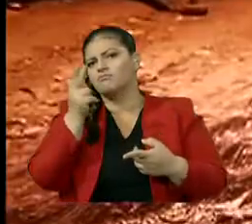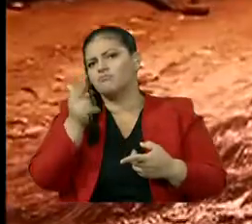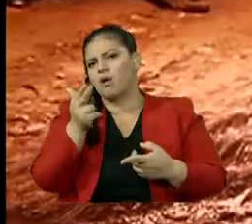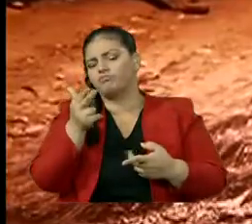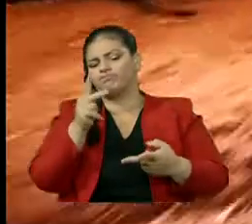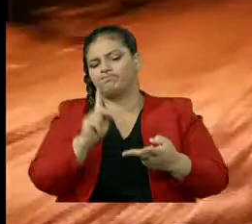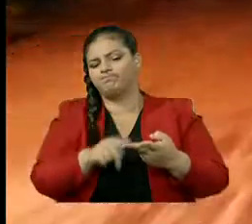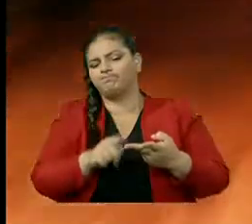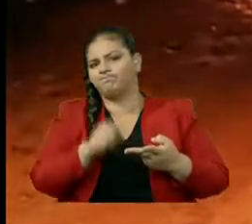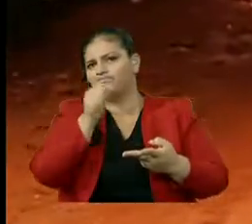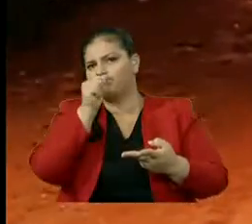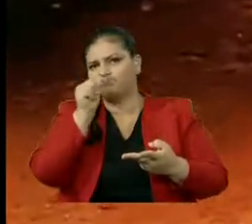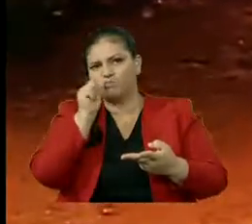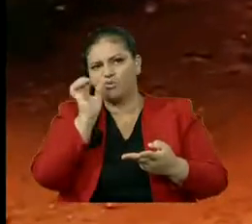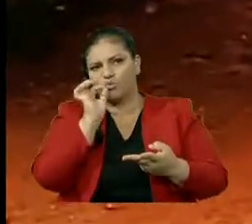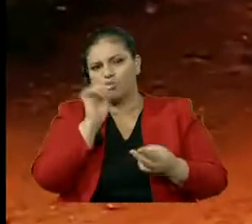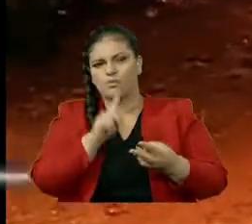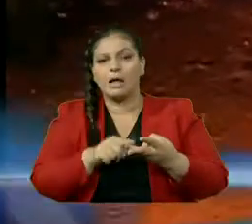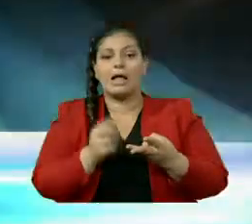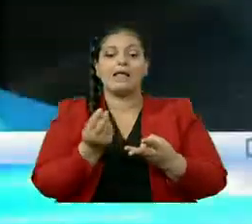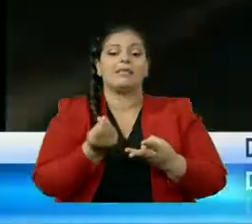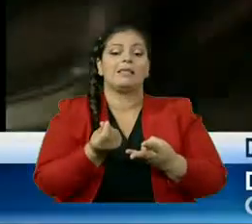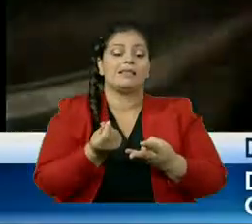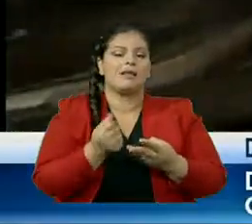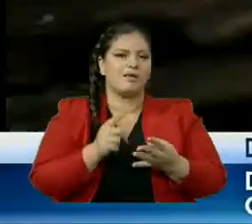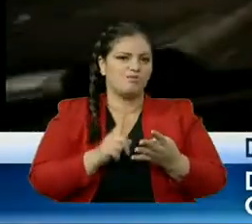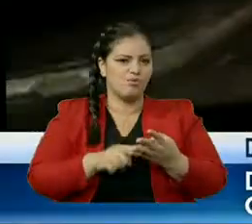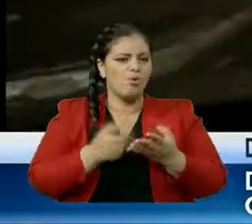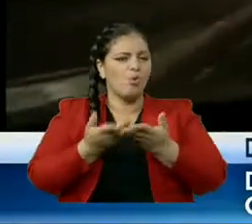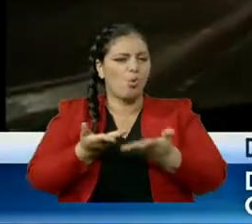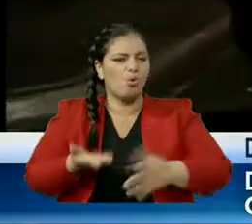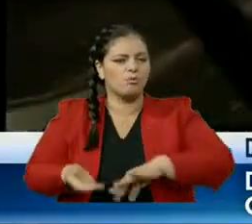efectivo y objetos de dudosa procedencia.